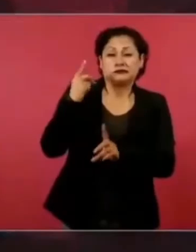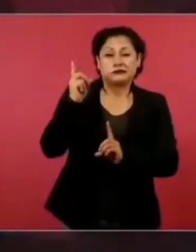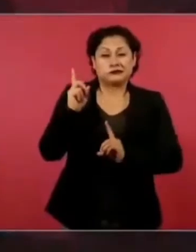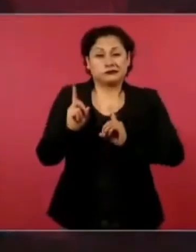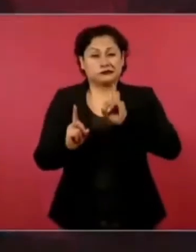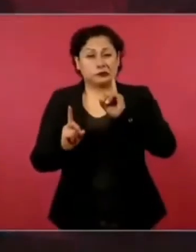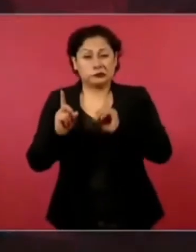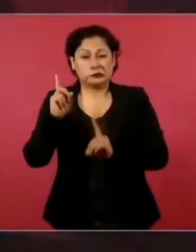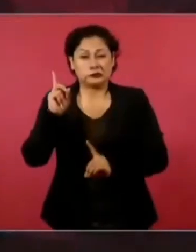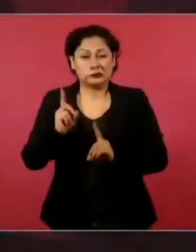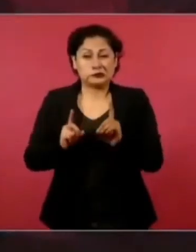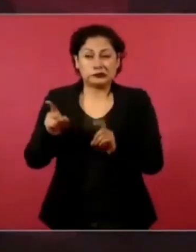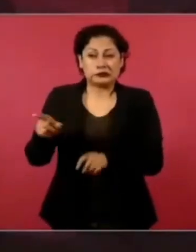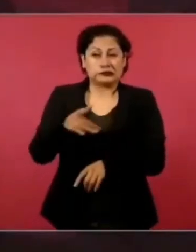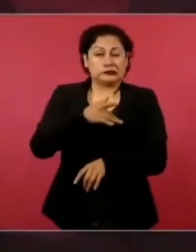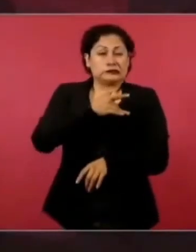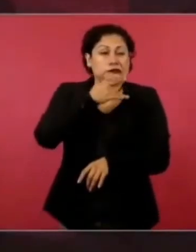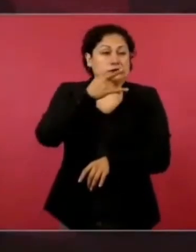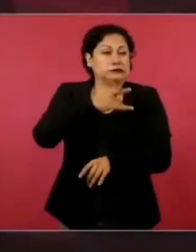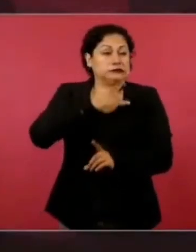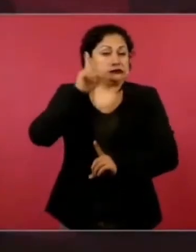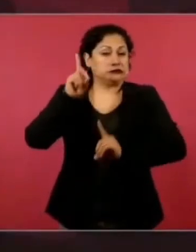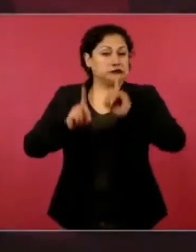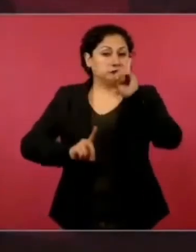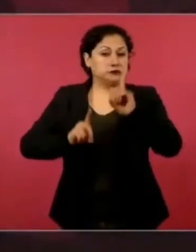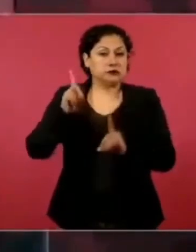ya cambiaron,